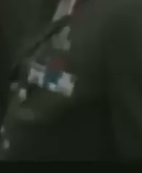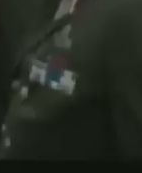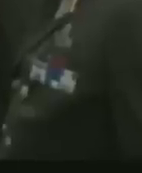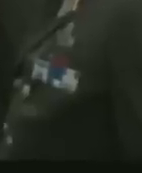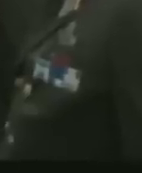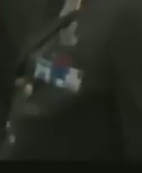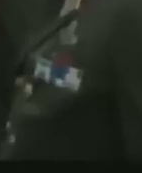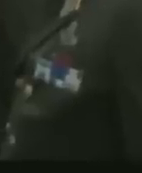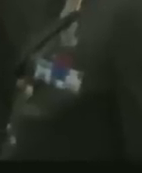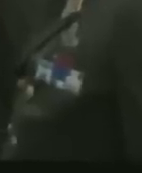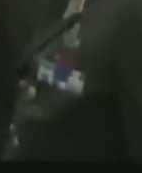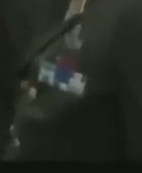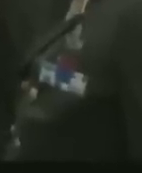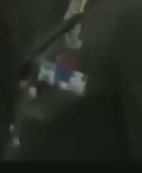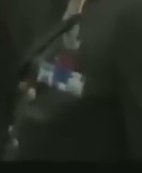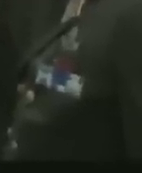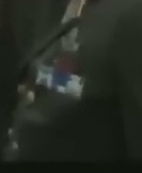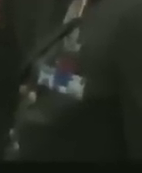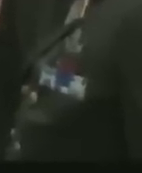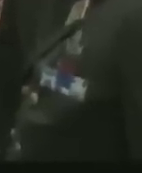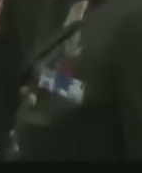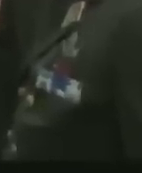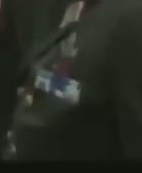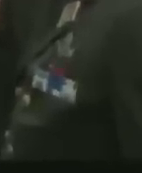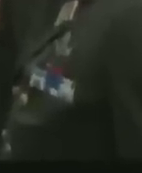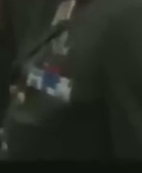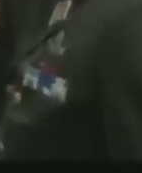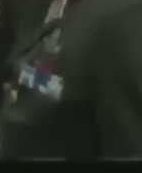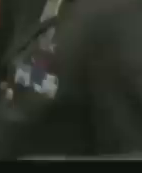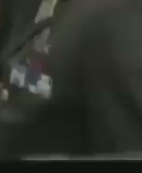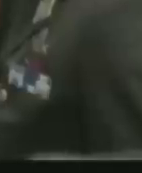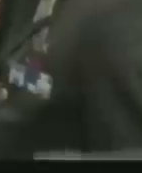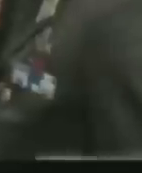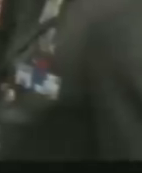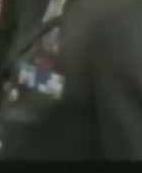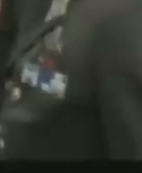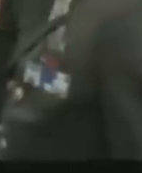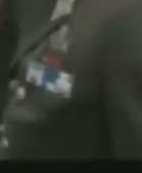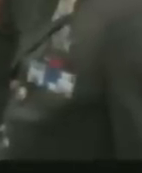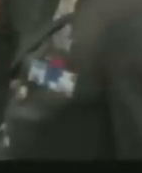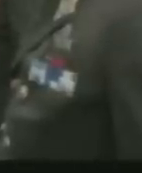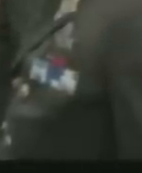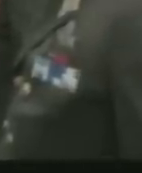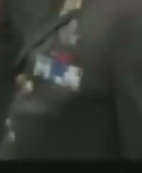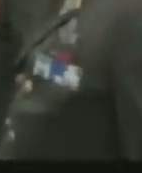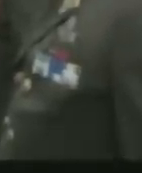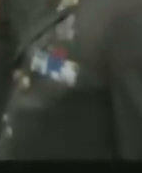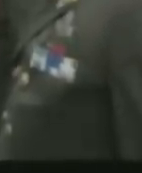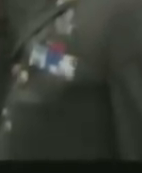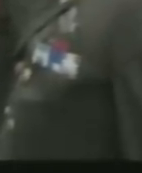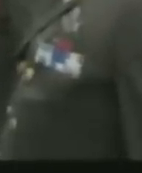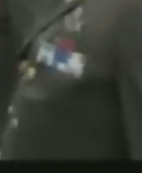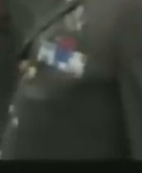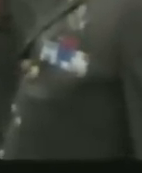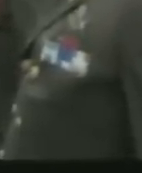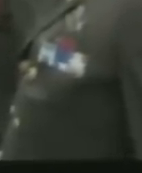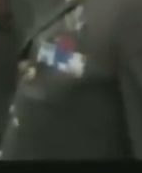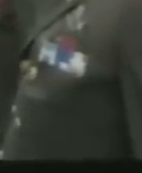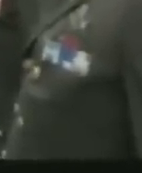como mayores generales y almirantes de nuestra Fuerza Armada Nacional Bolivariana,